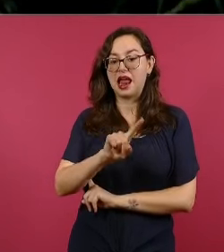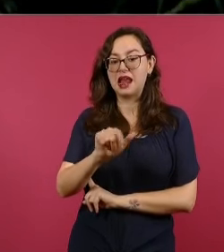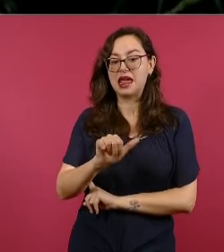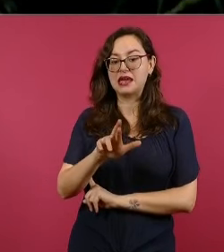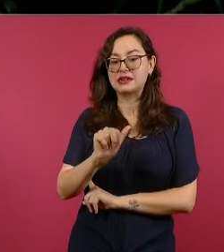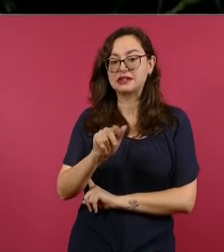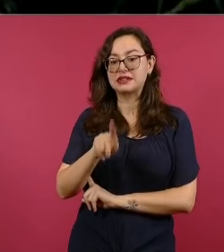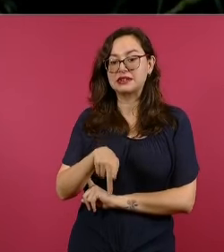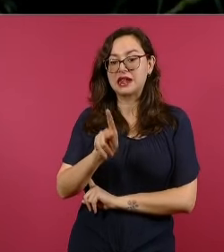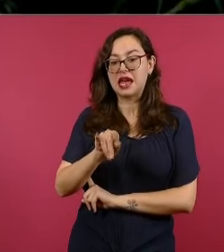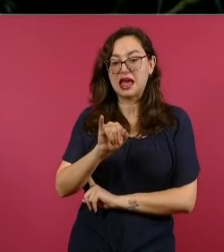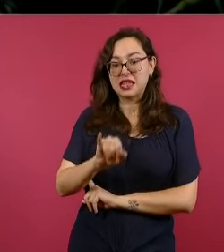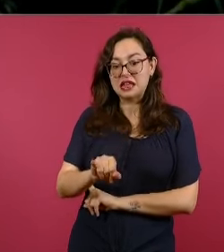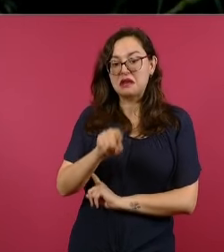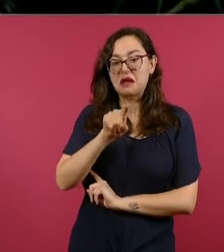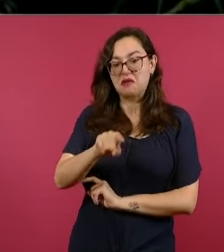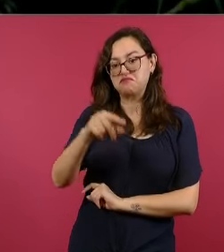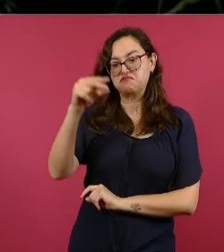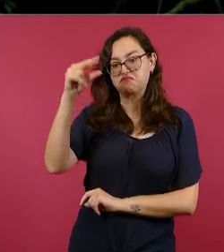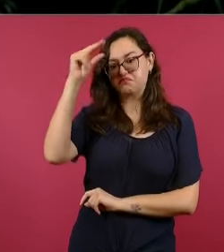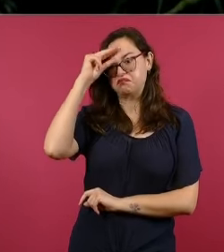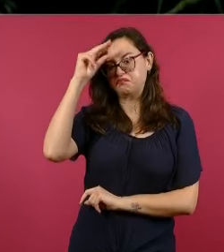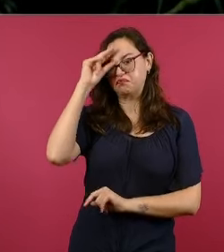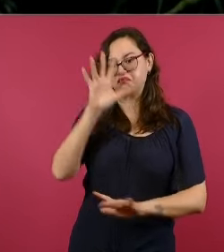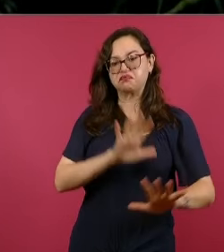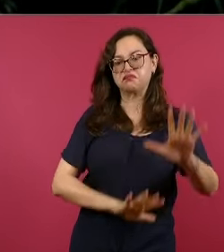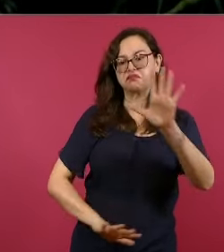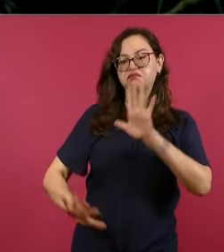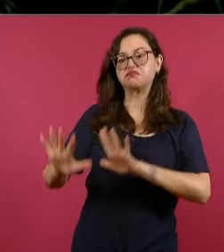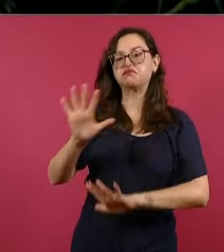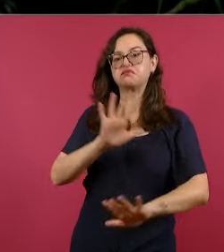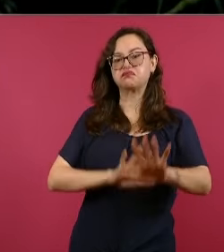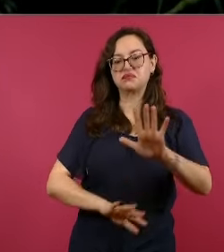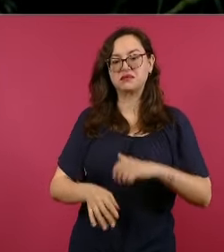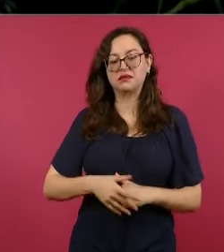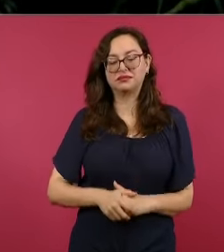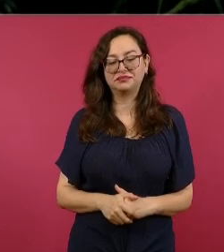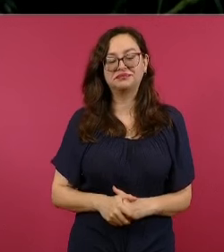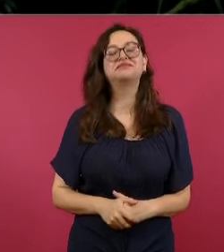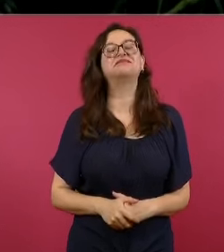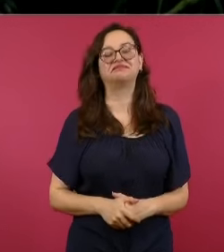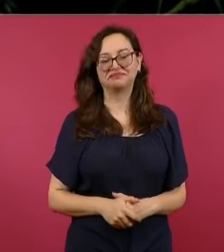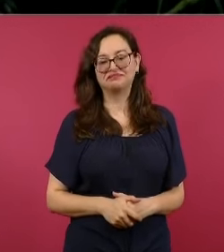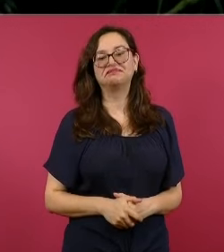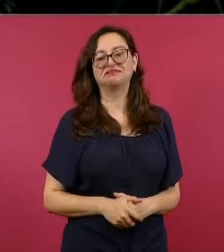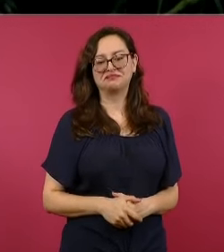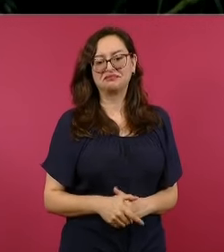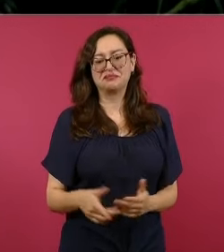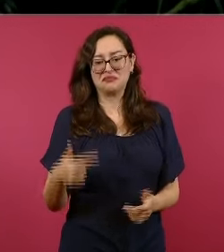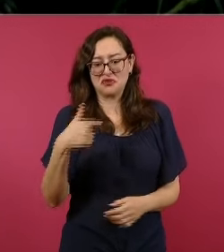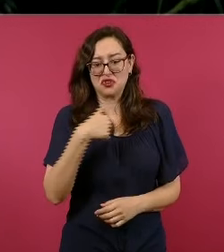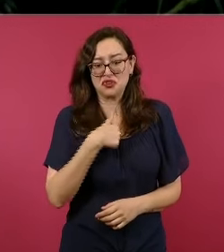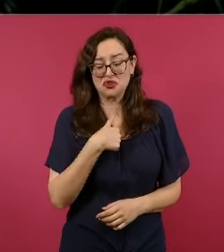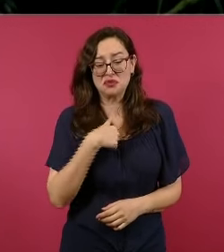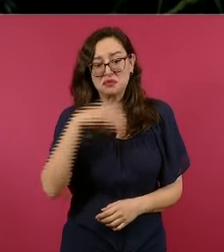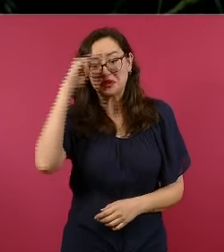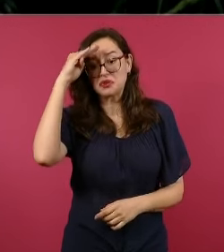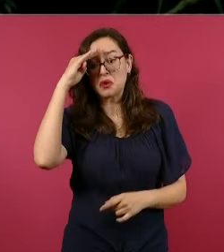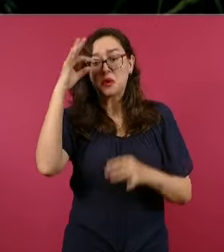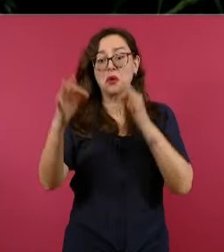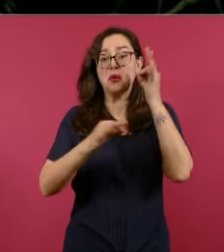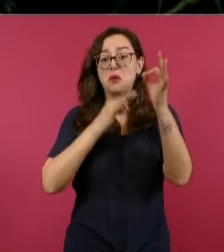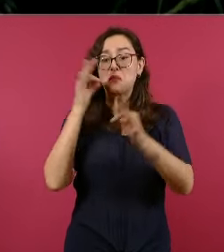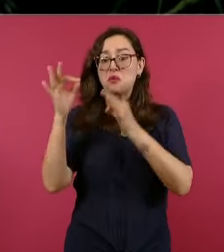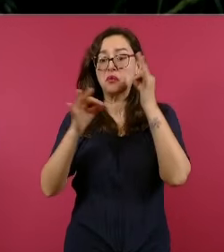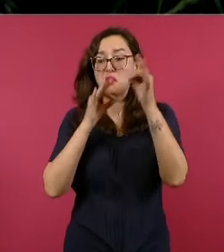nadie así que lo puedo decir con una tranquilidad yo tenía la solución esta campaña no se gana con publicidad se